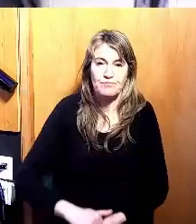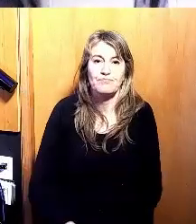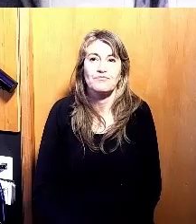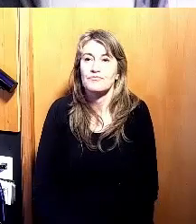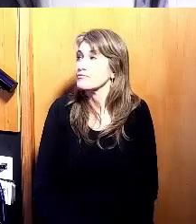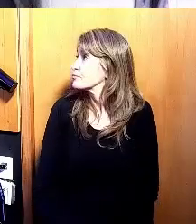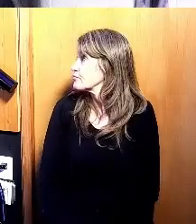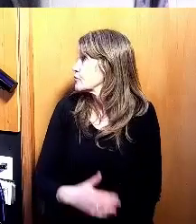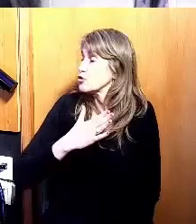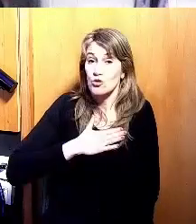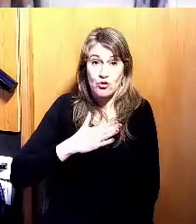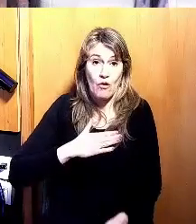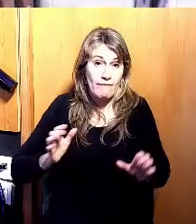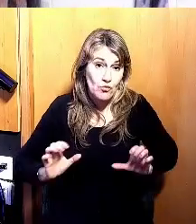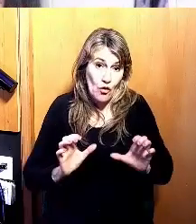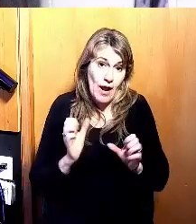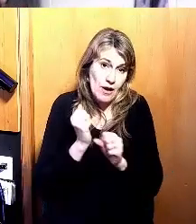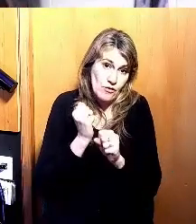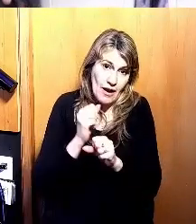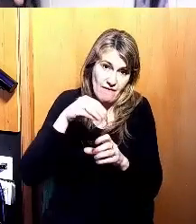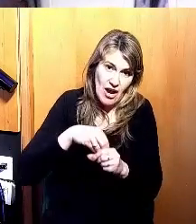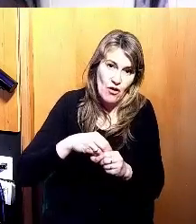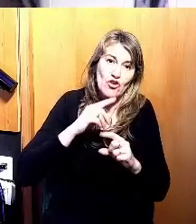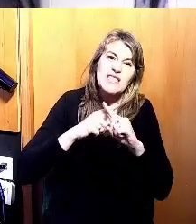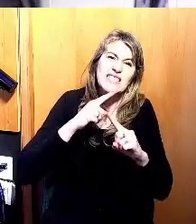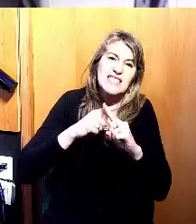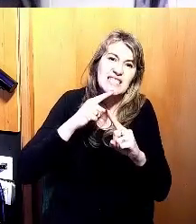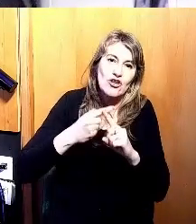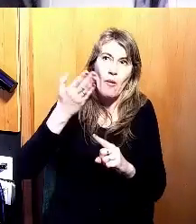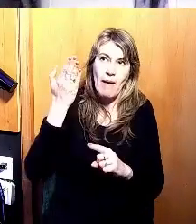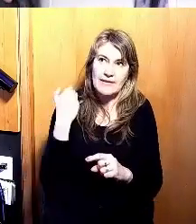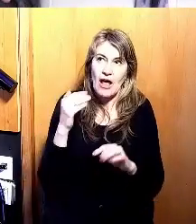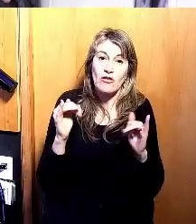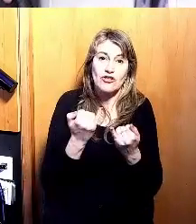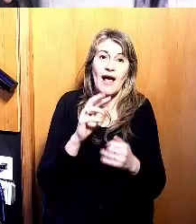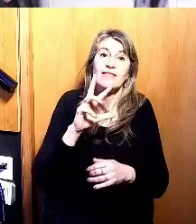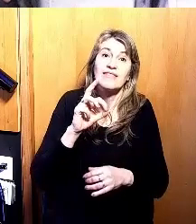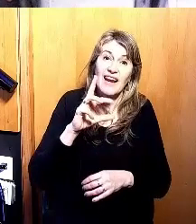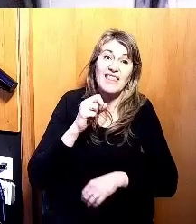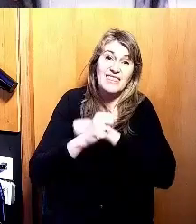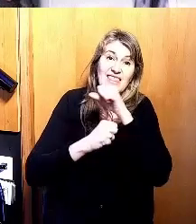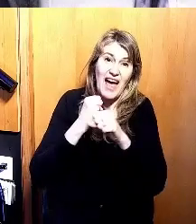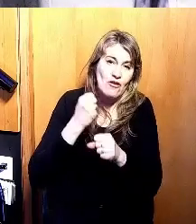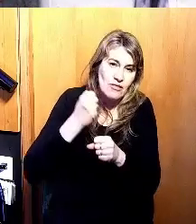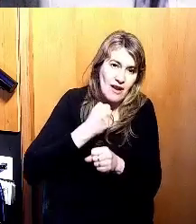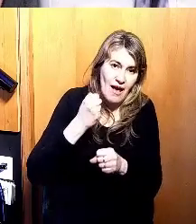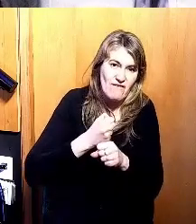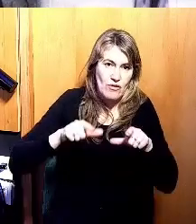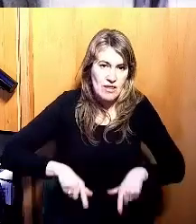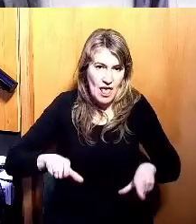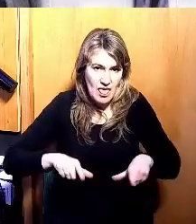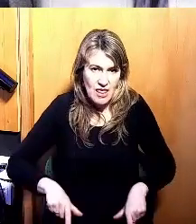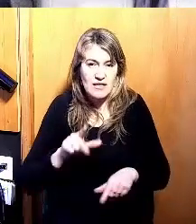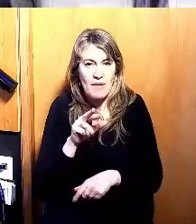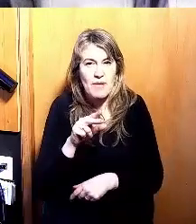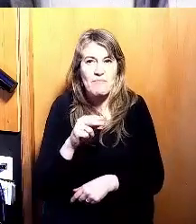lo tengo que confesar, soy funcionario de la Intendencia desde el siglo pasado. Estoy por cumplir 30 años en la Intendencia. En aquella época leía un